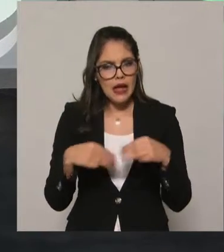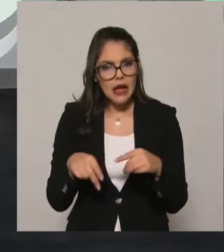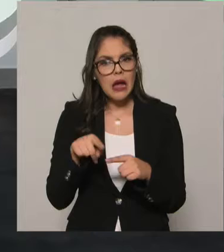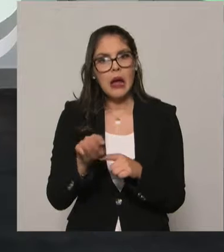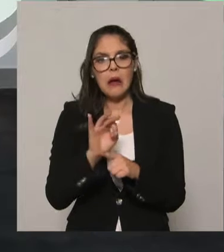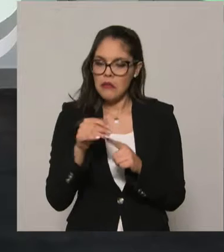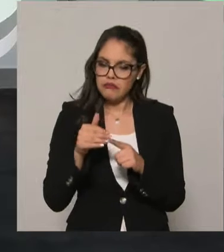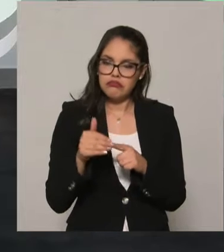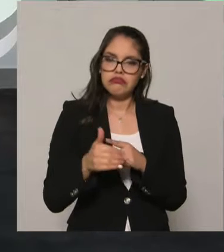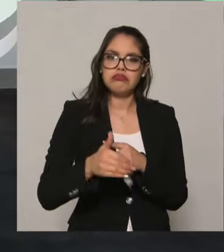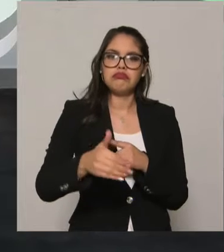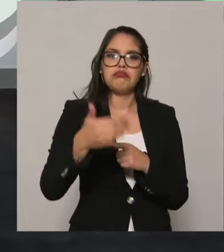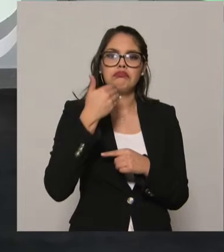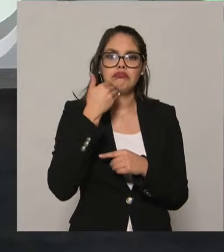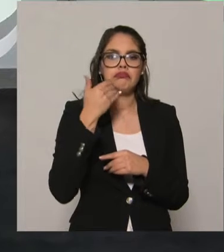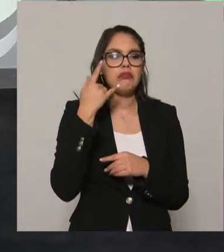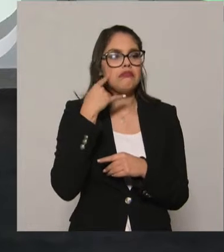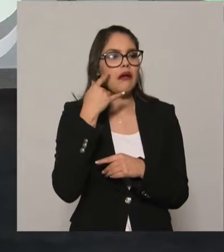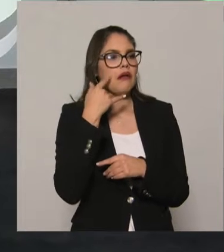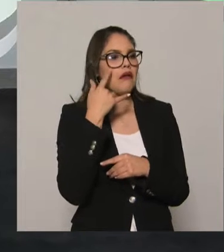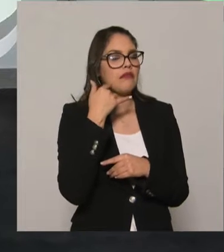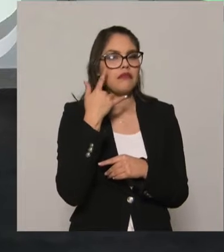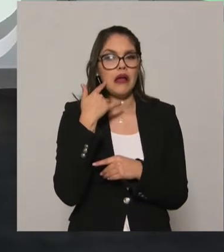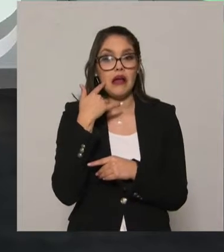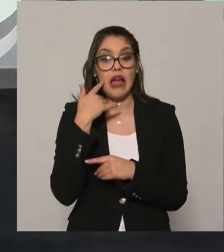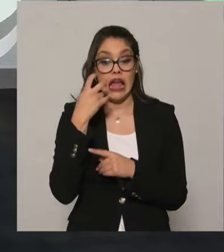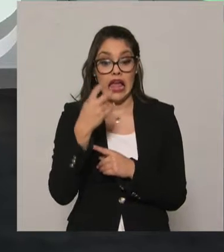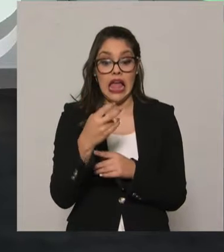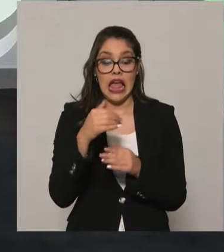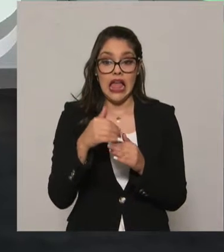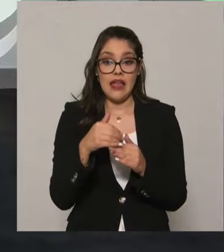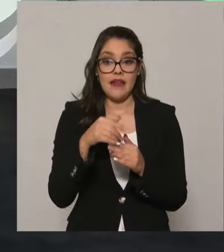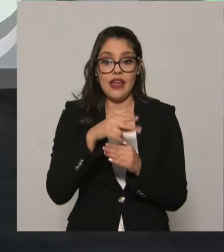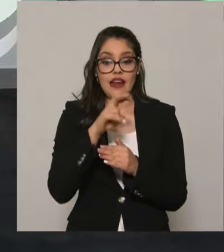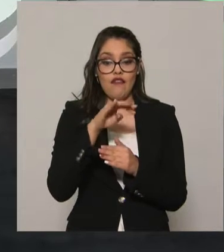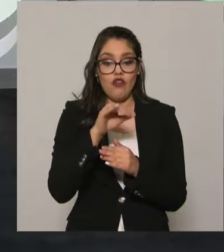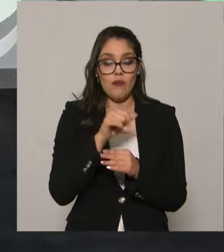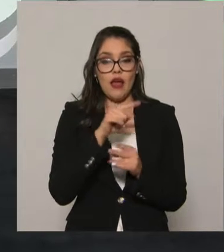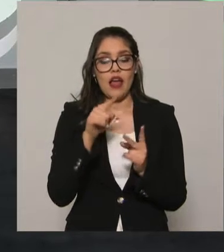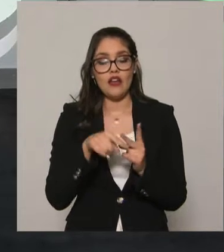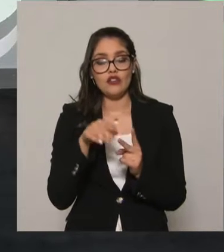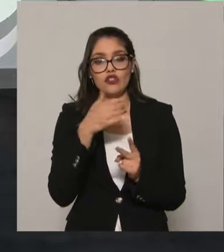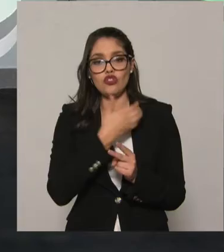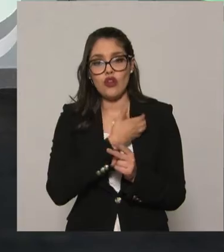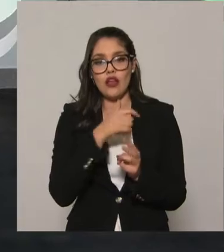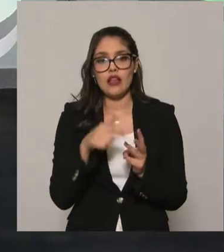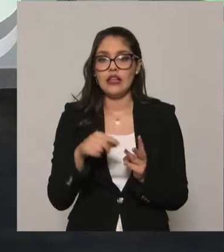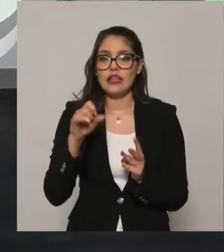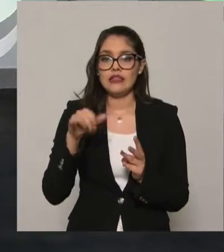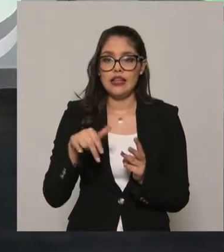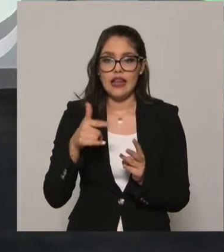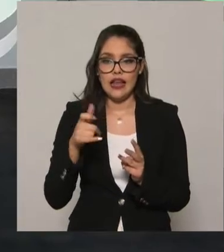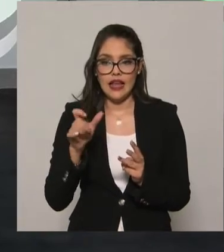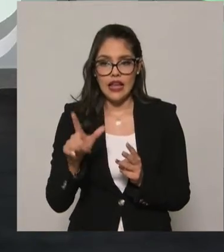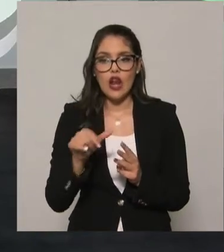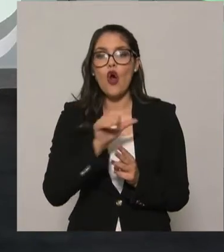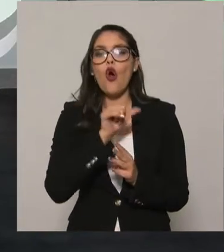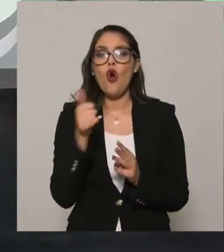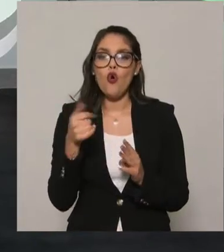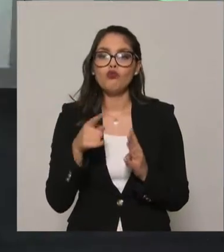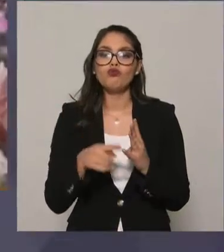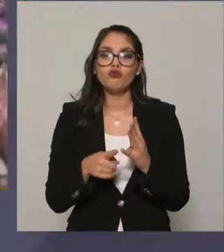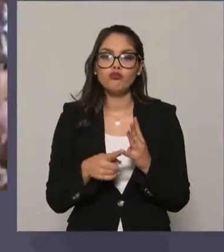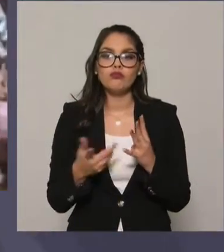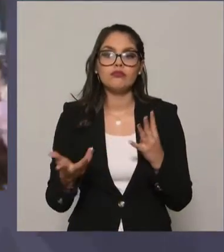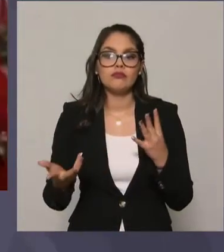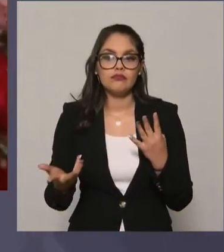de ahí continuar el recorrido. Entonces, hasta ahí ya llegamos de Reforma al Zócalo, a San Ángel, en el sur de la ciudad. ¿Qué otro punto